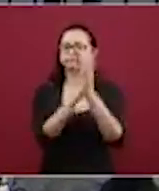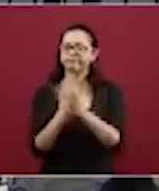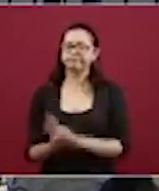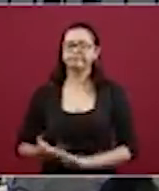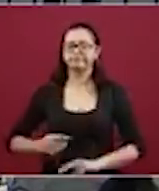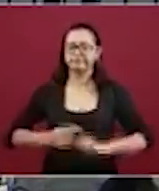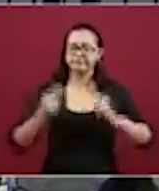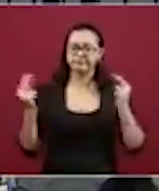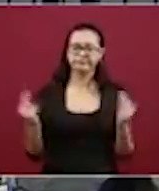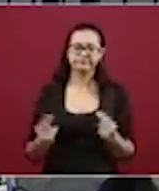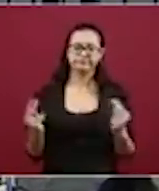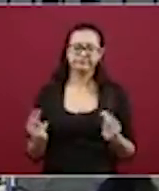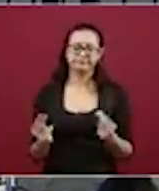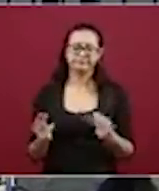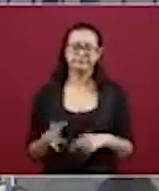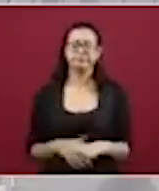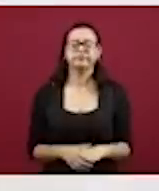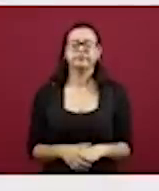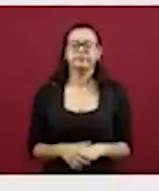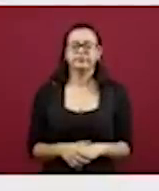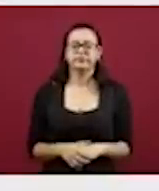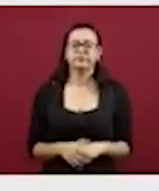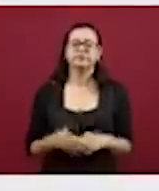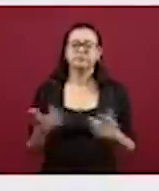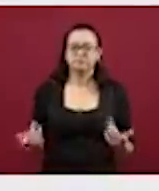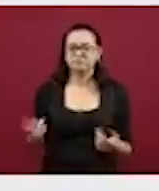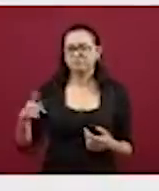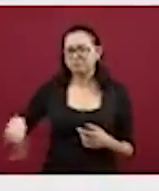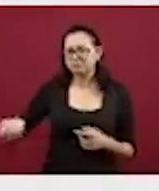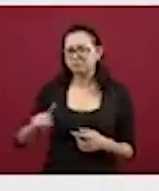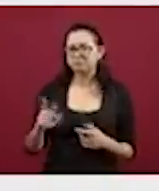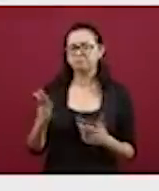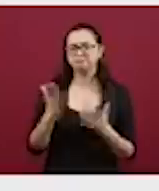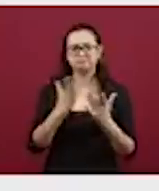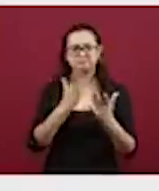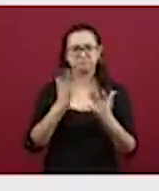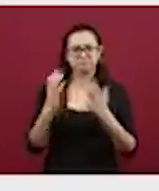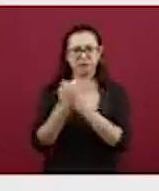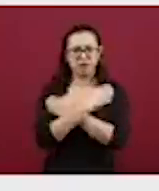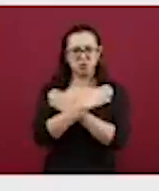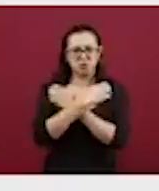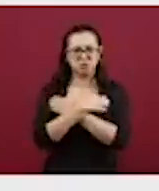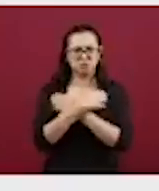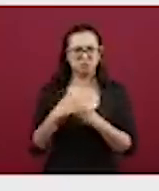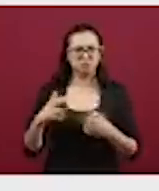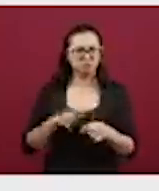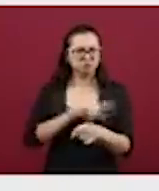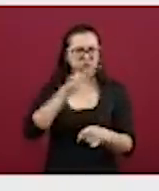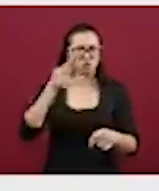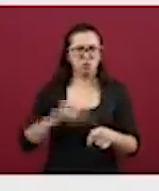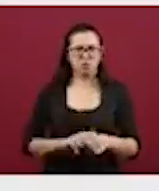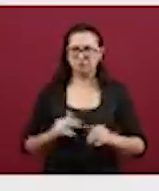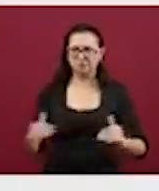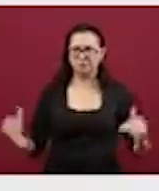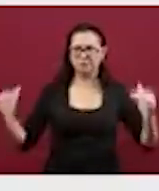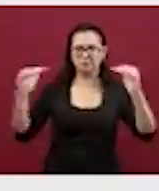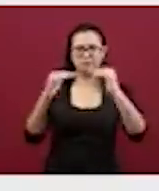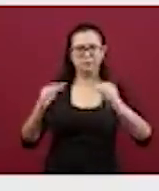hacer es precisamente tener una educación normal que realmente sea a la altura de los retos de nuestra educación